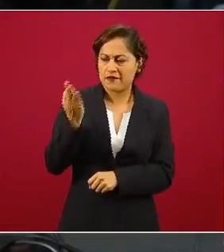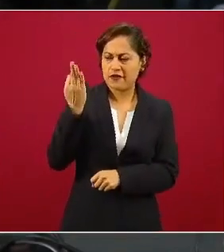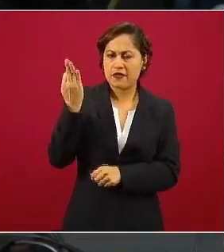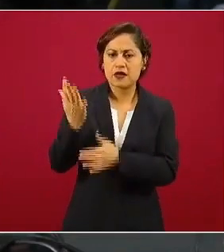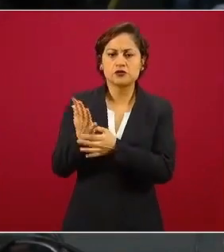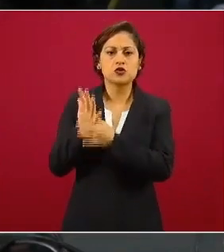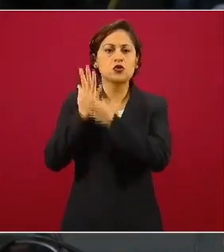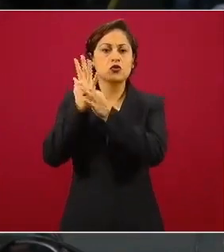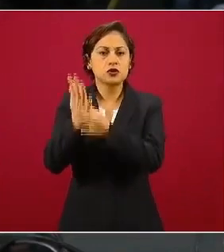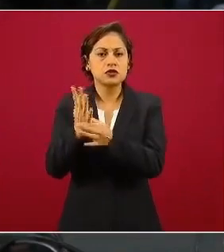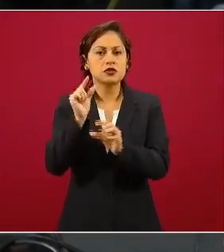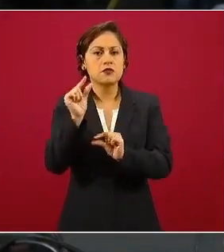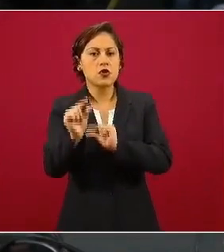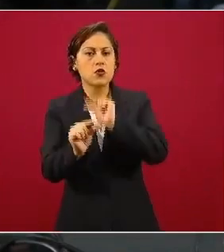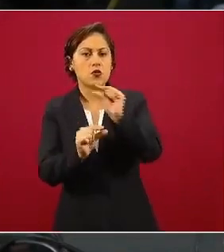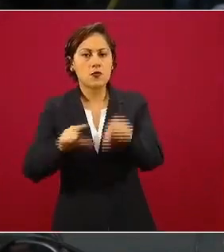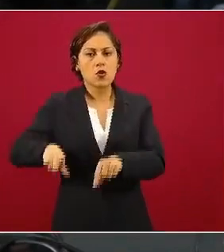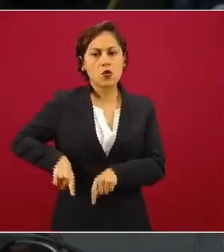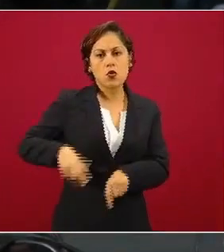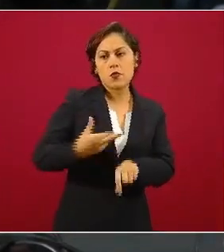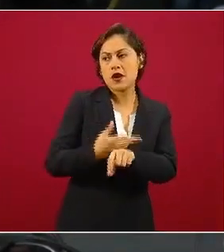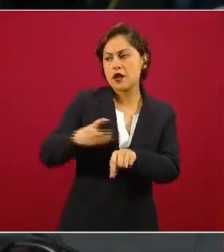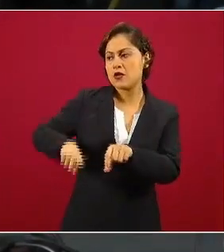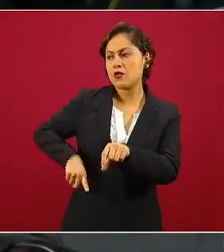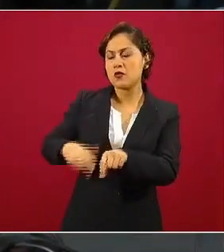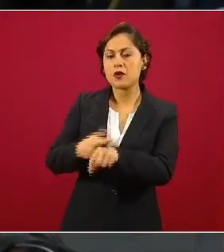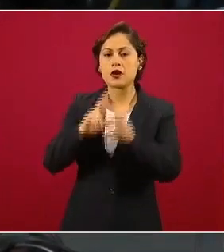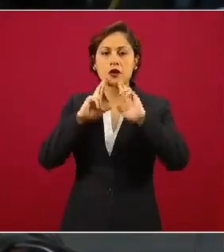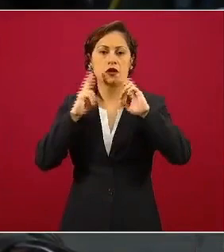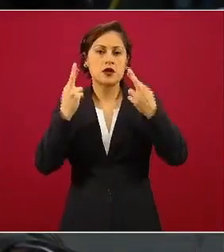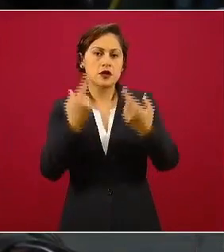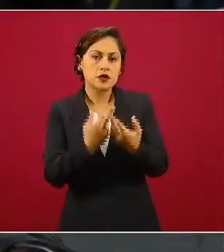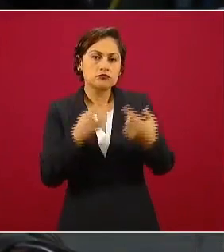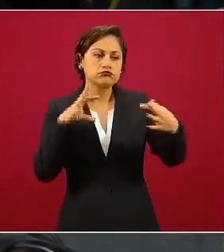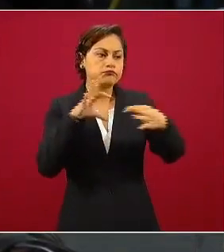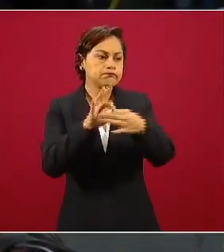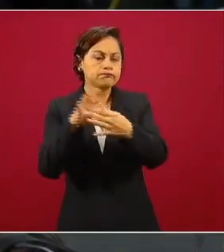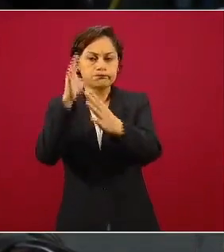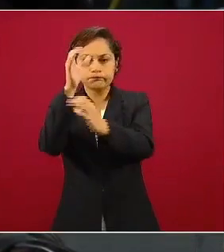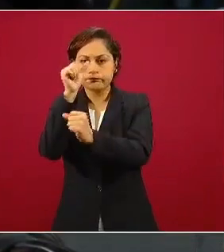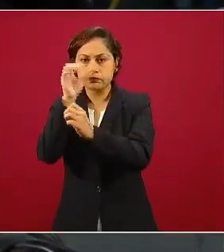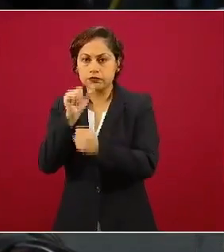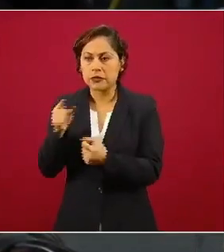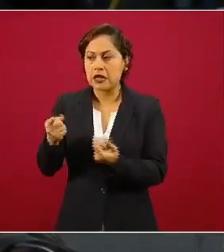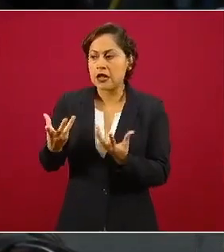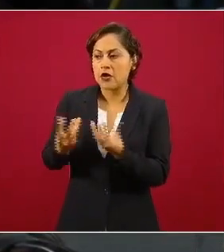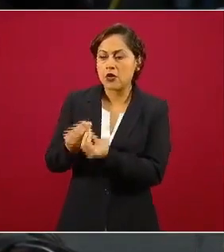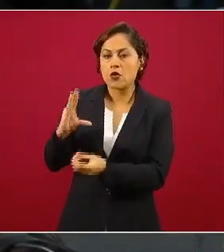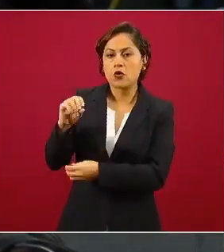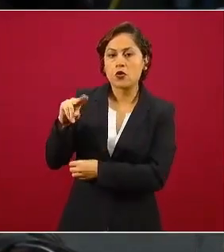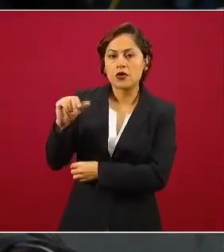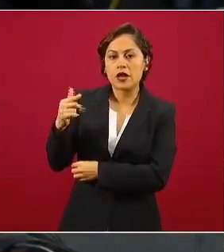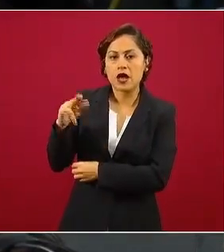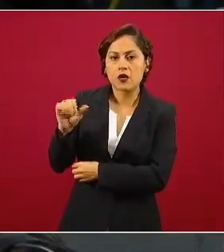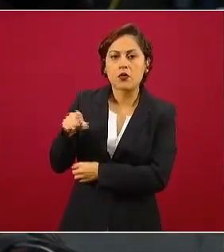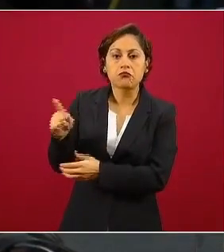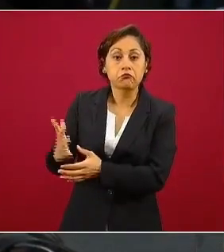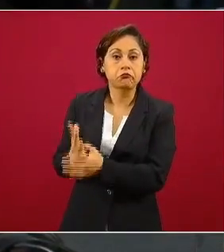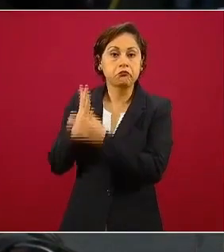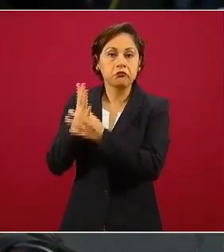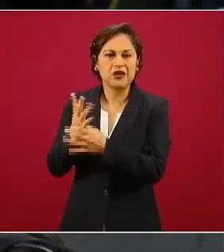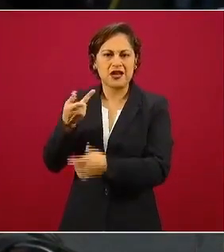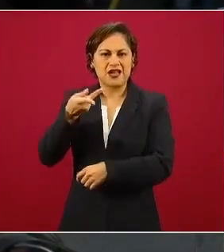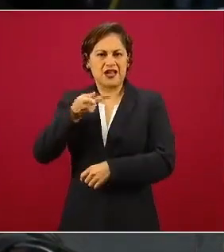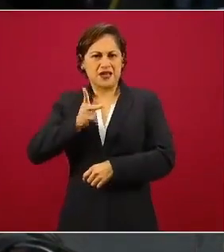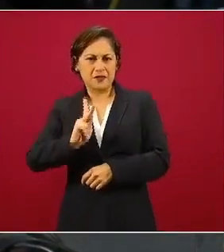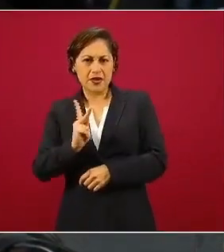pues acuerdos con los gobernadores, estas reuniones que se hacen con la Conferencia Nacional de Gobernadores, la CONAGO, cuando existe un bloque de al menos